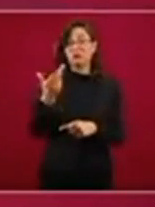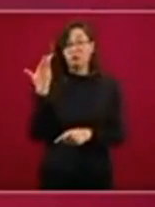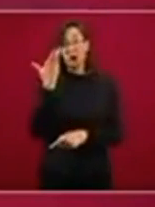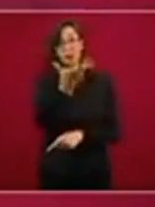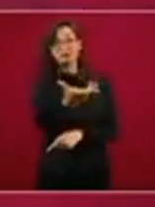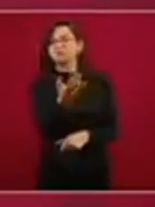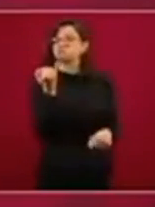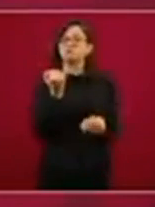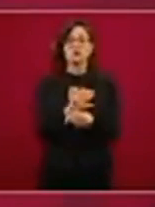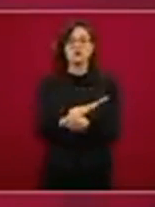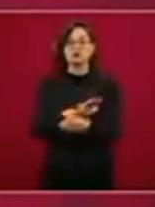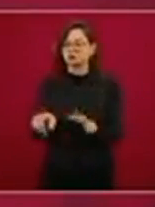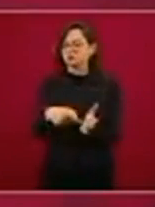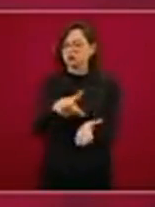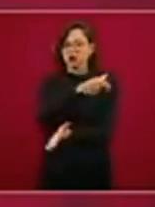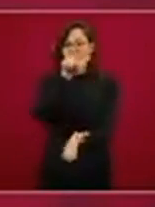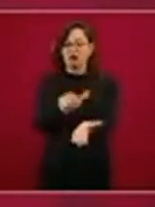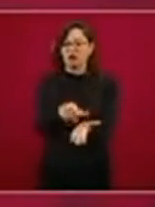Es el periodo